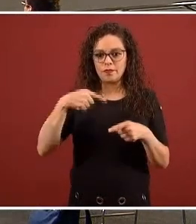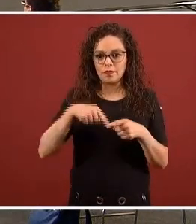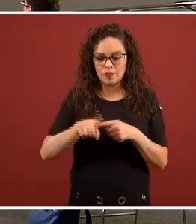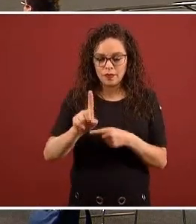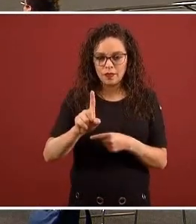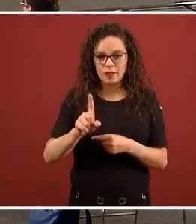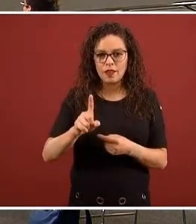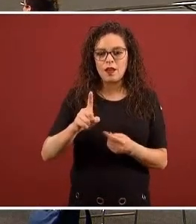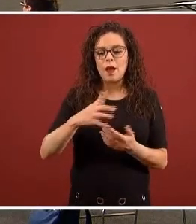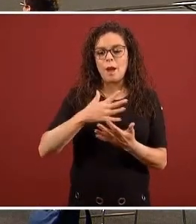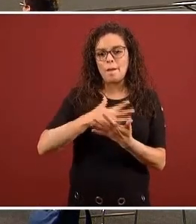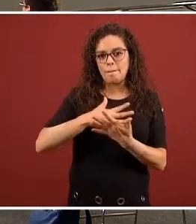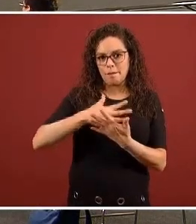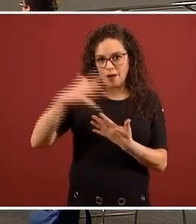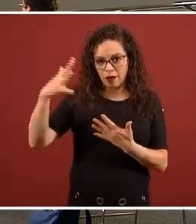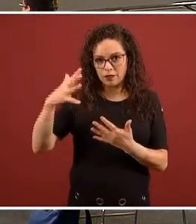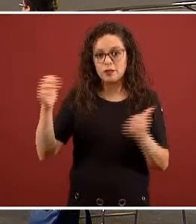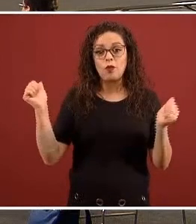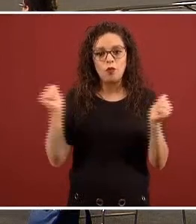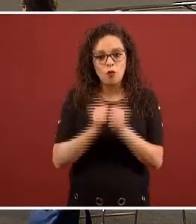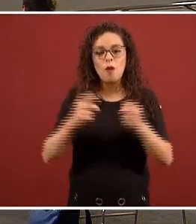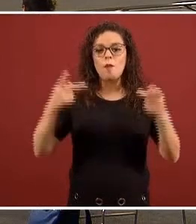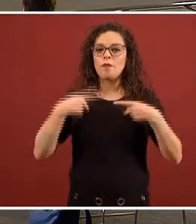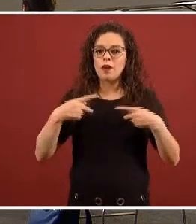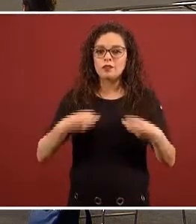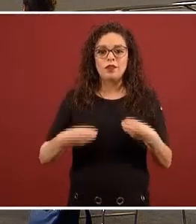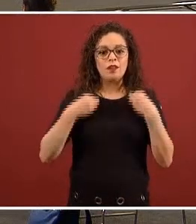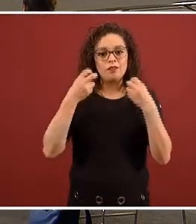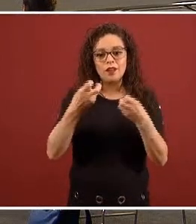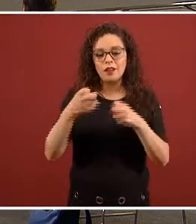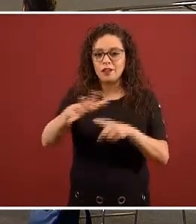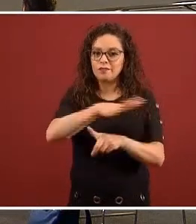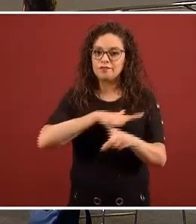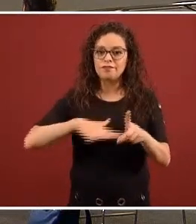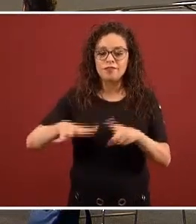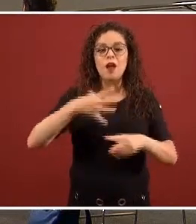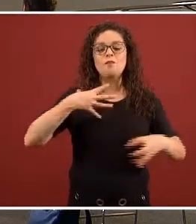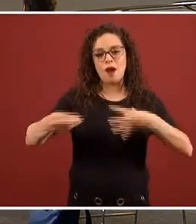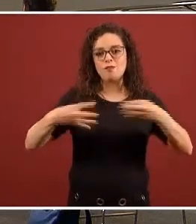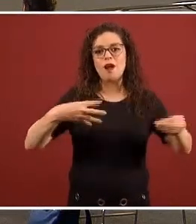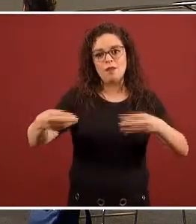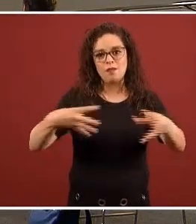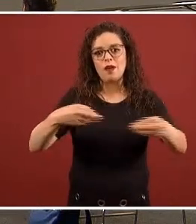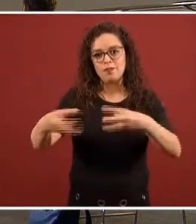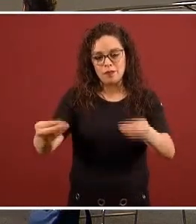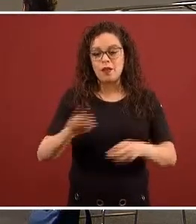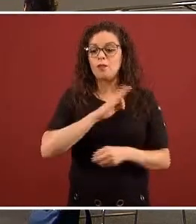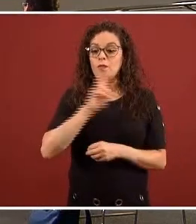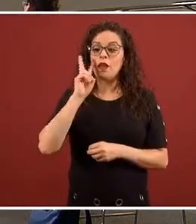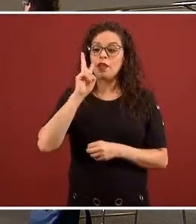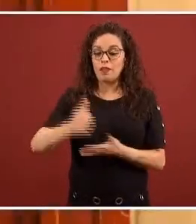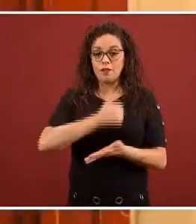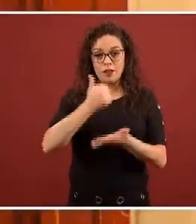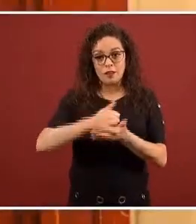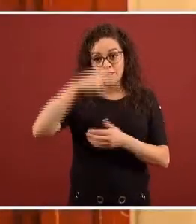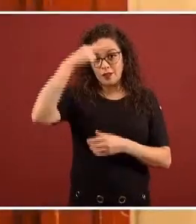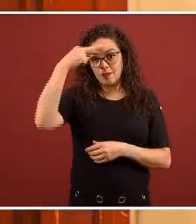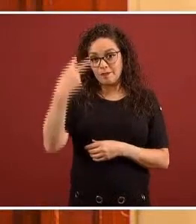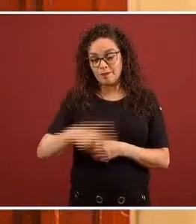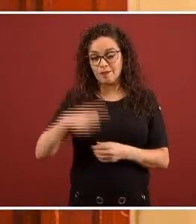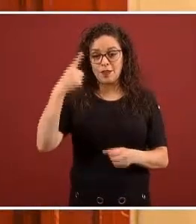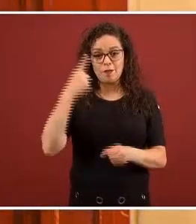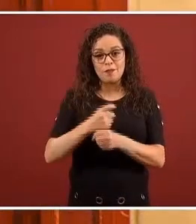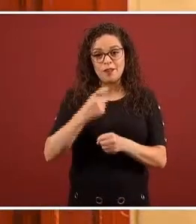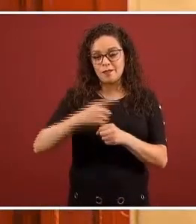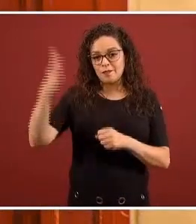se están dando a nivel comunitario. Y entonces aquí podemos también ver, por ejemplo, la Ciudad de México encabezando esa tasa